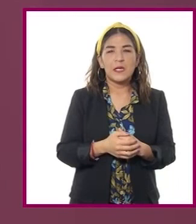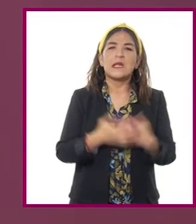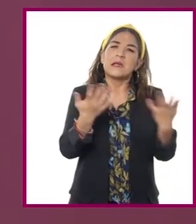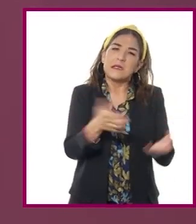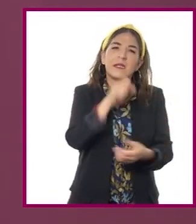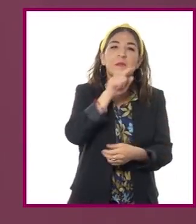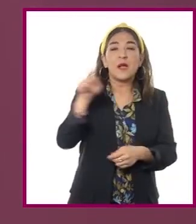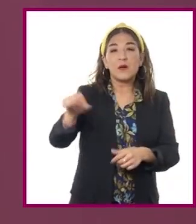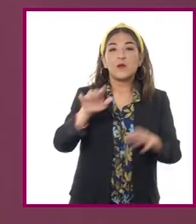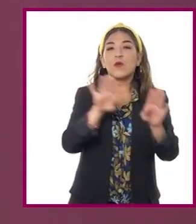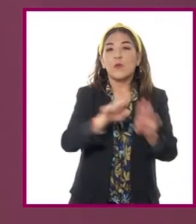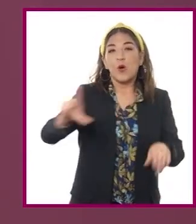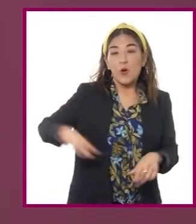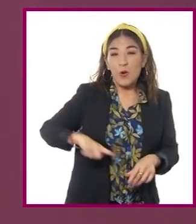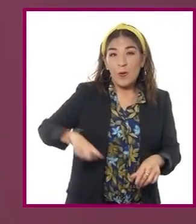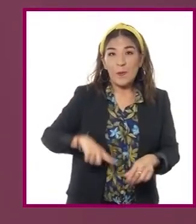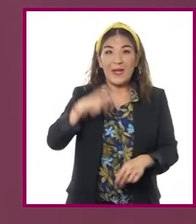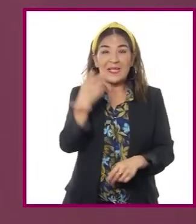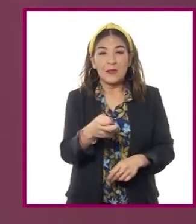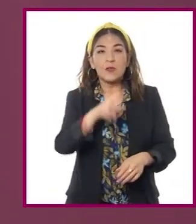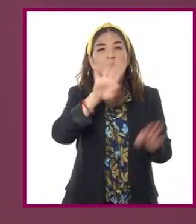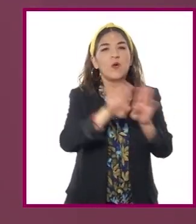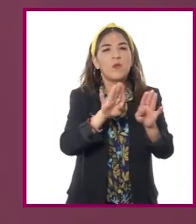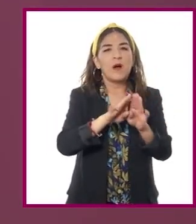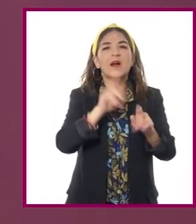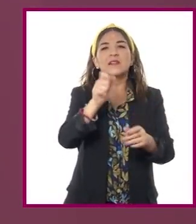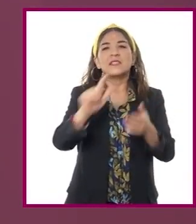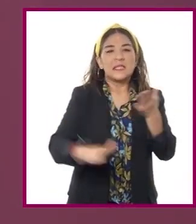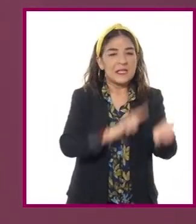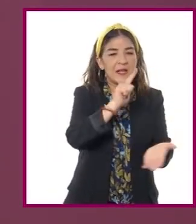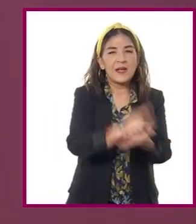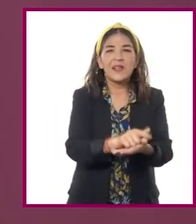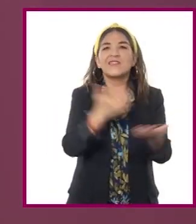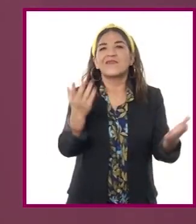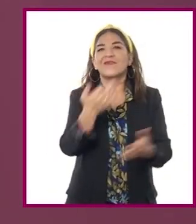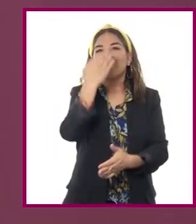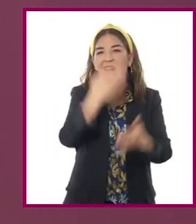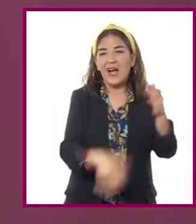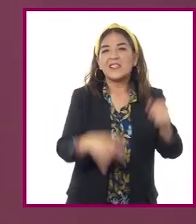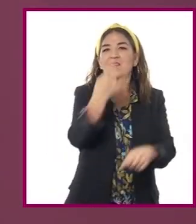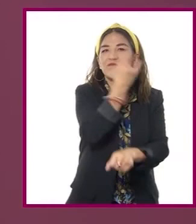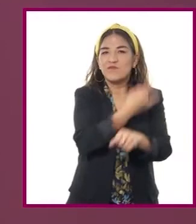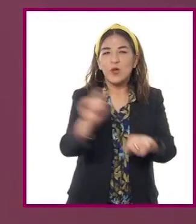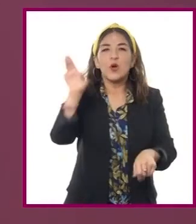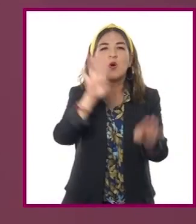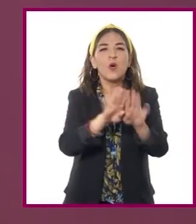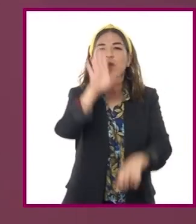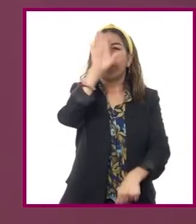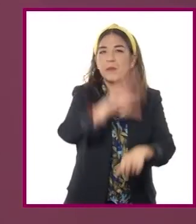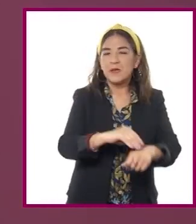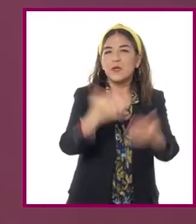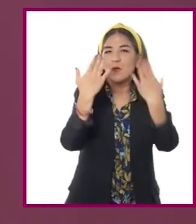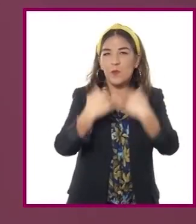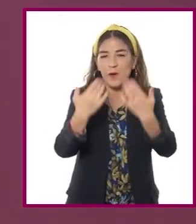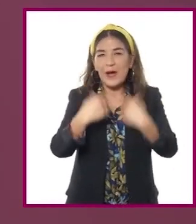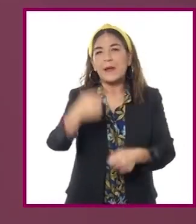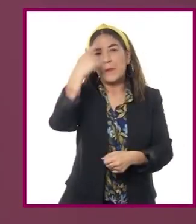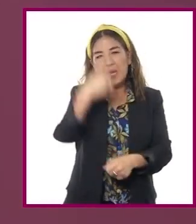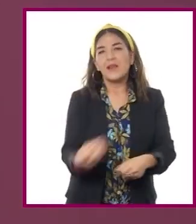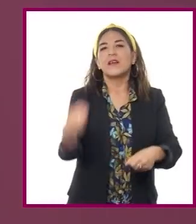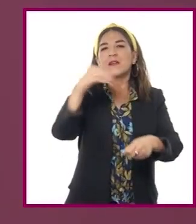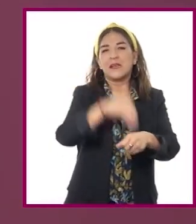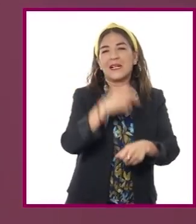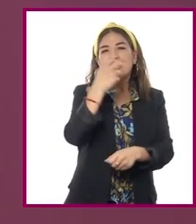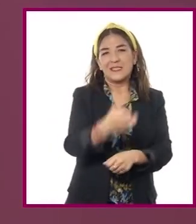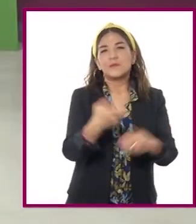la autoridad actúa legalmente en las investigaciones de irregularidad de permisos o concesiones otorgadas